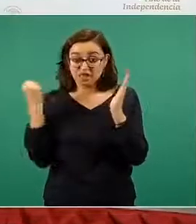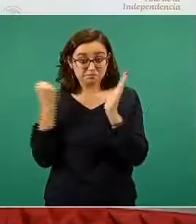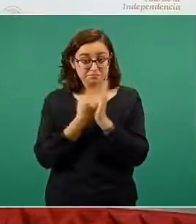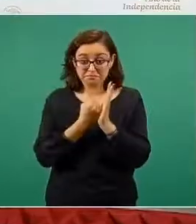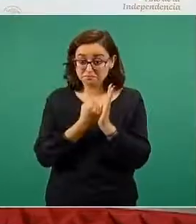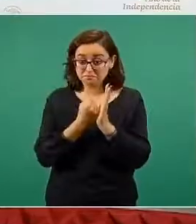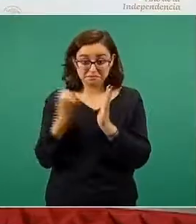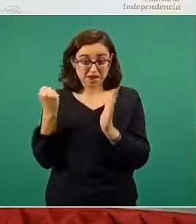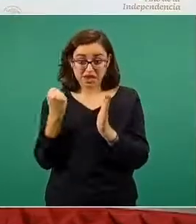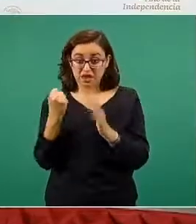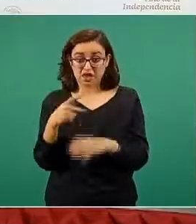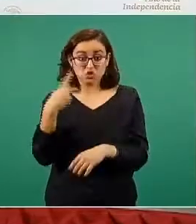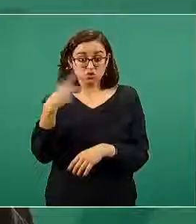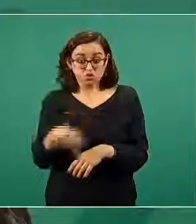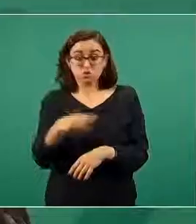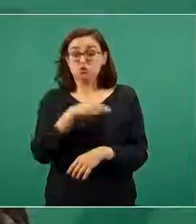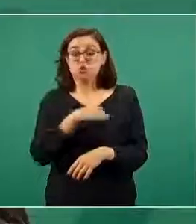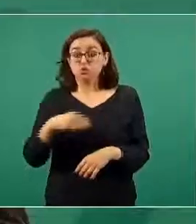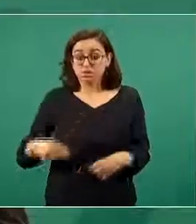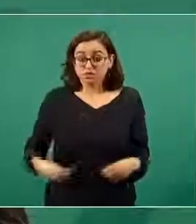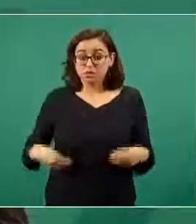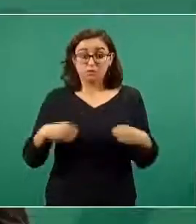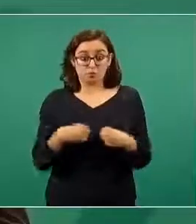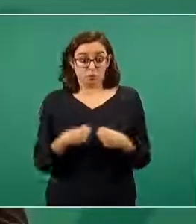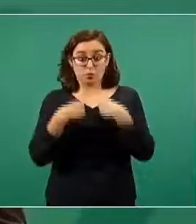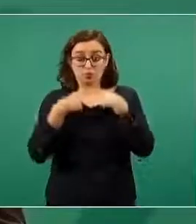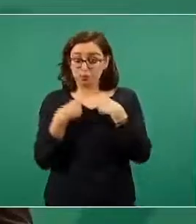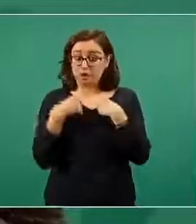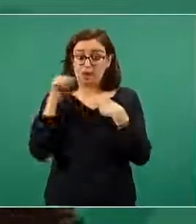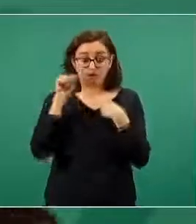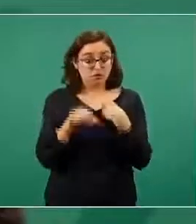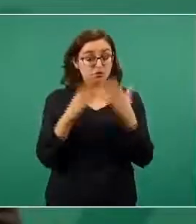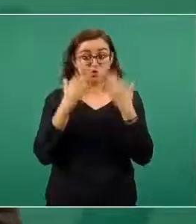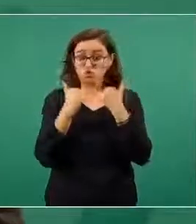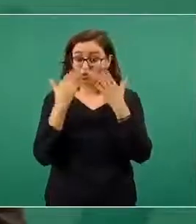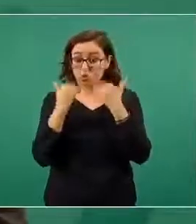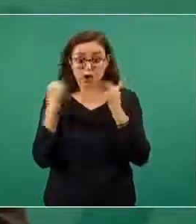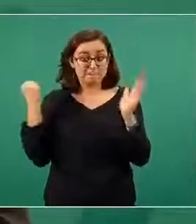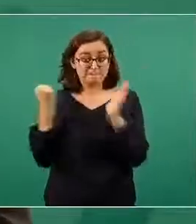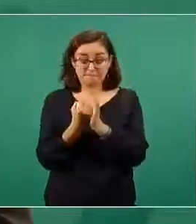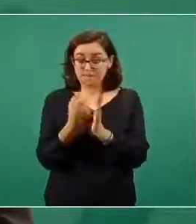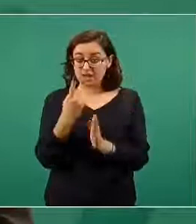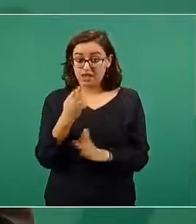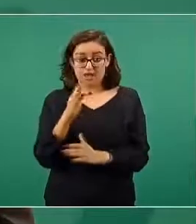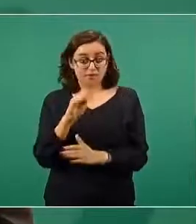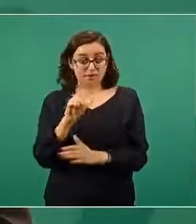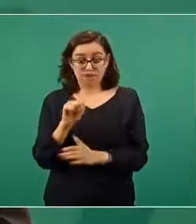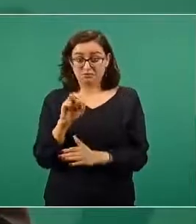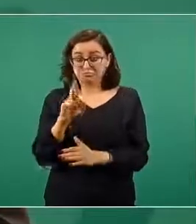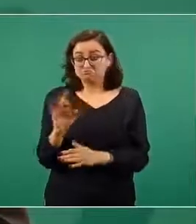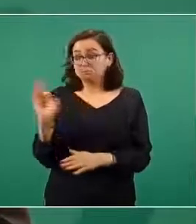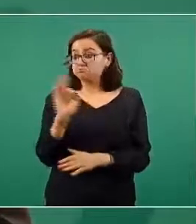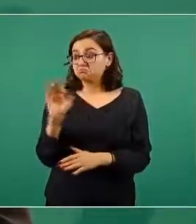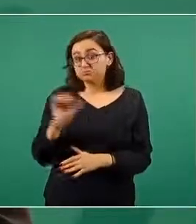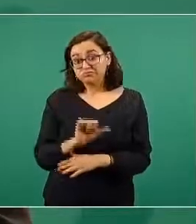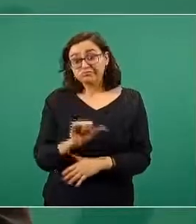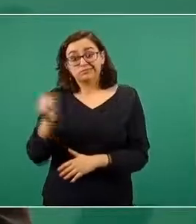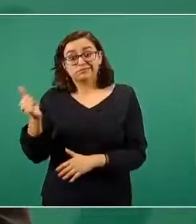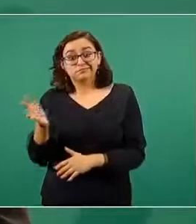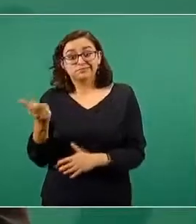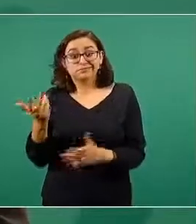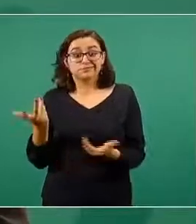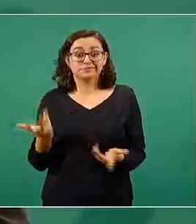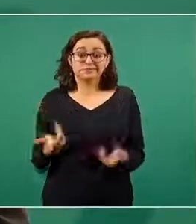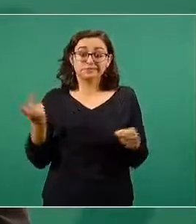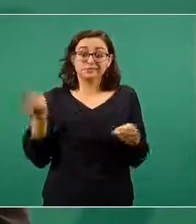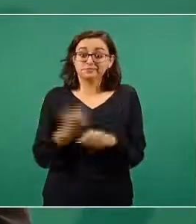el que están aplicando, en el que esta persona vive, no están aplicando vacuna Pfizer, pues dado que no se